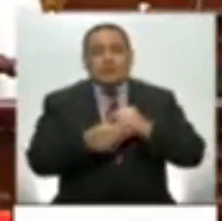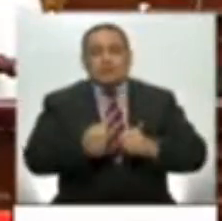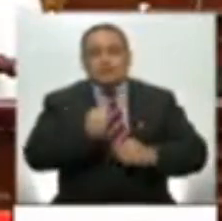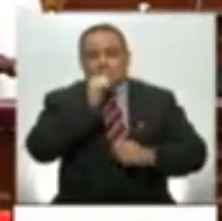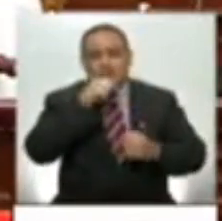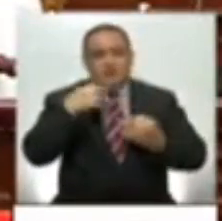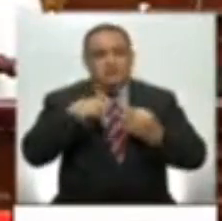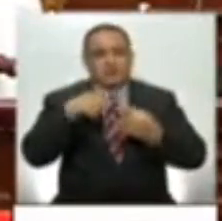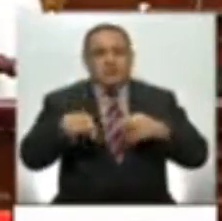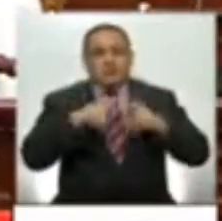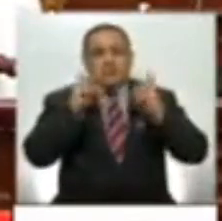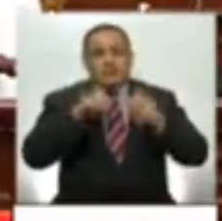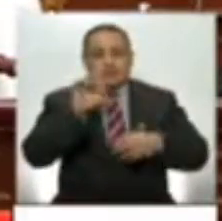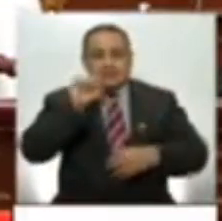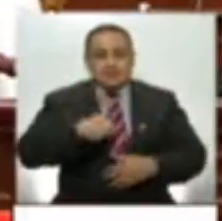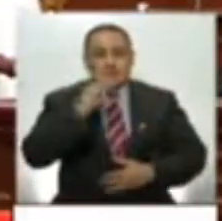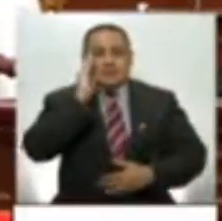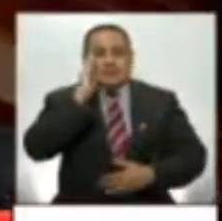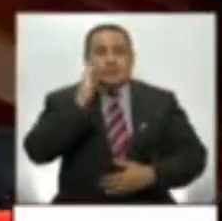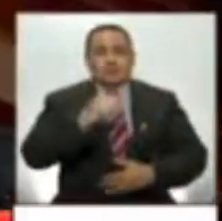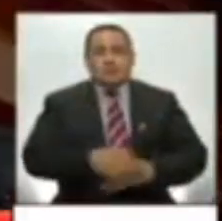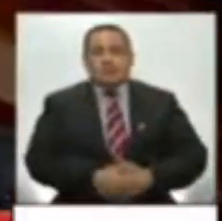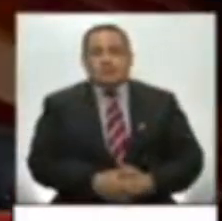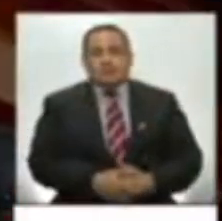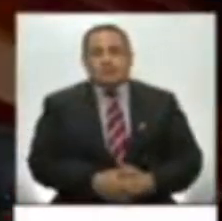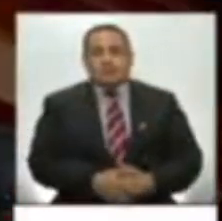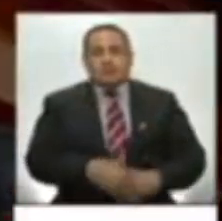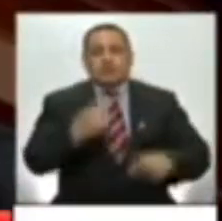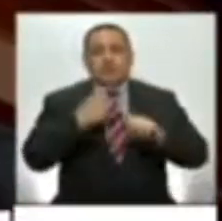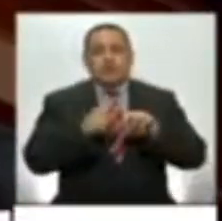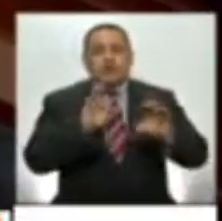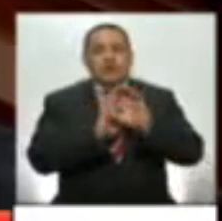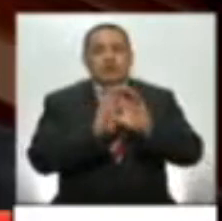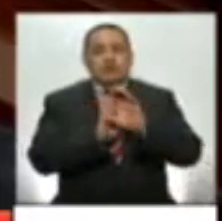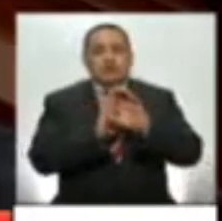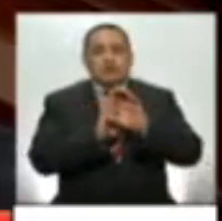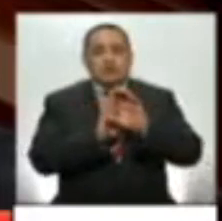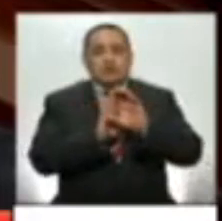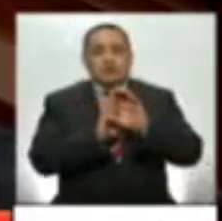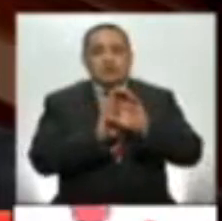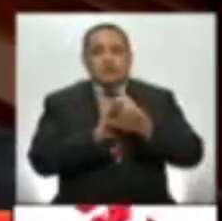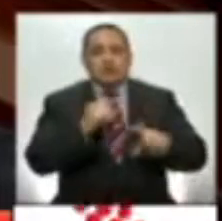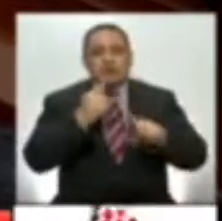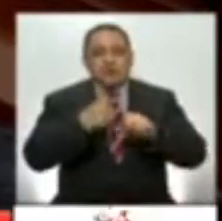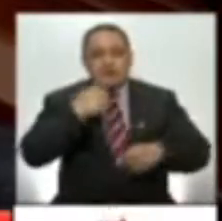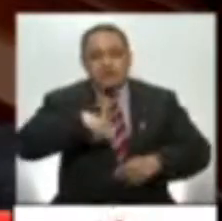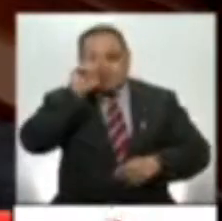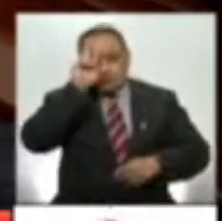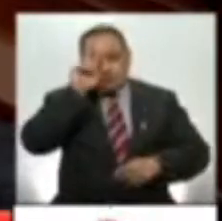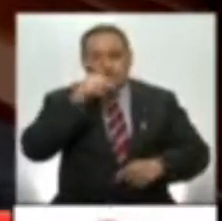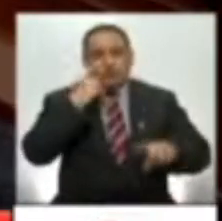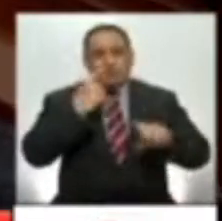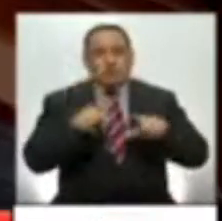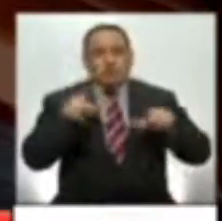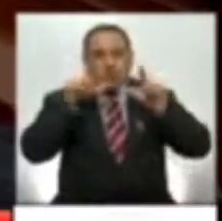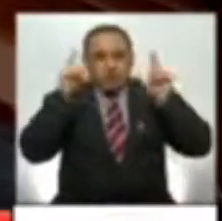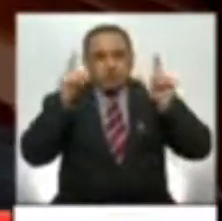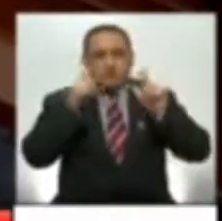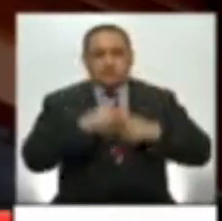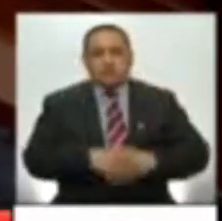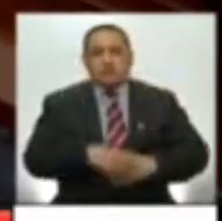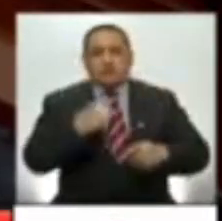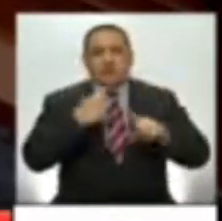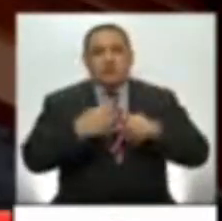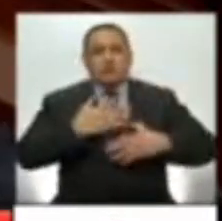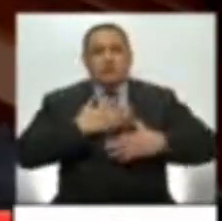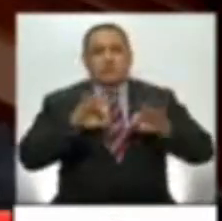secreto en los asuntos así calificados? Por la Constitución, por el Perú, por Loreto y